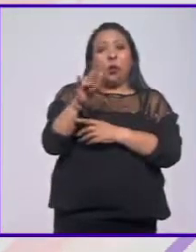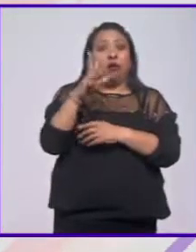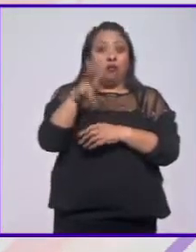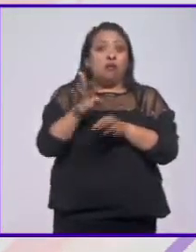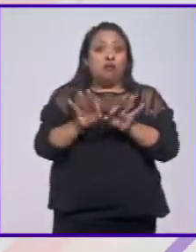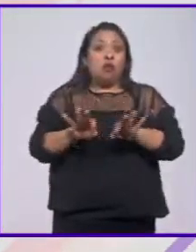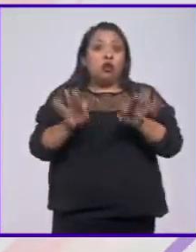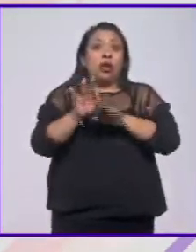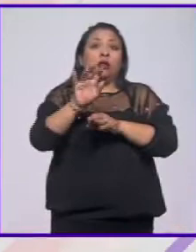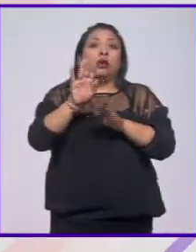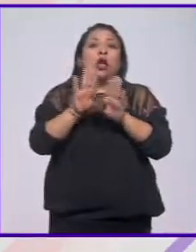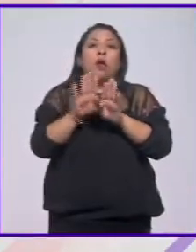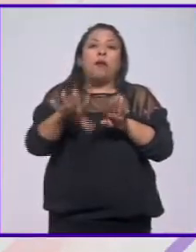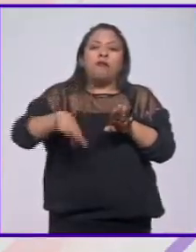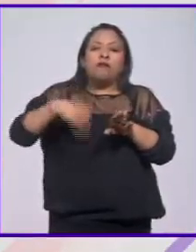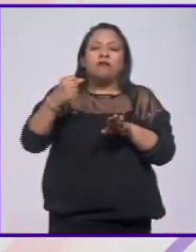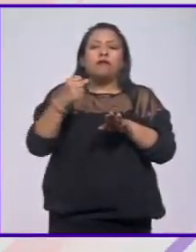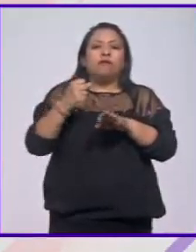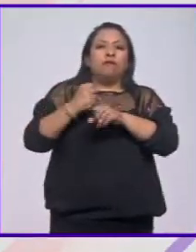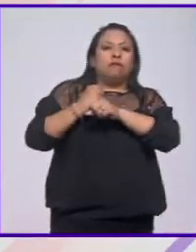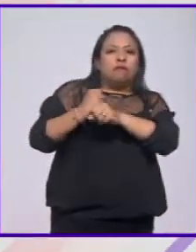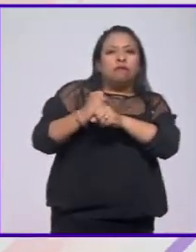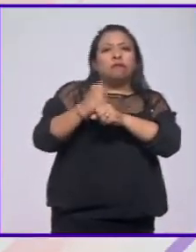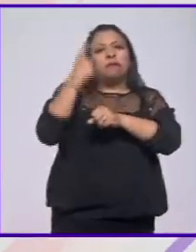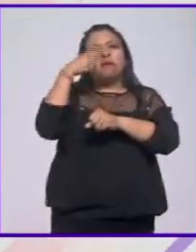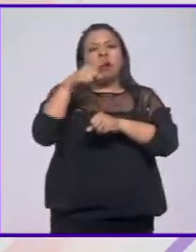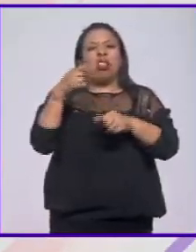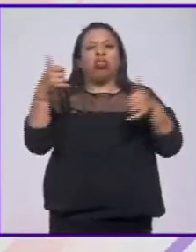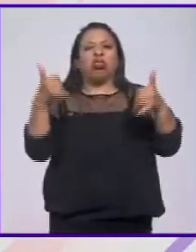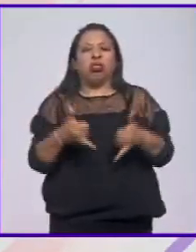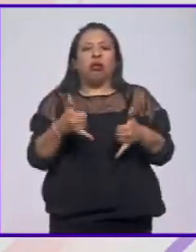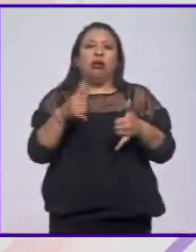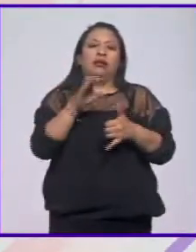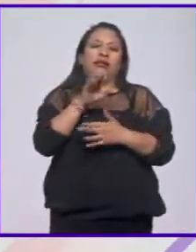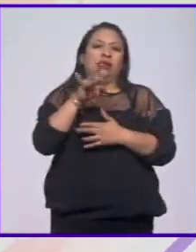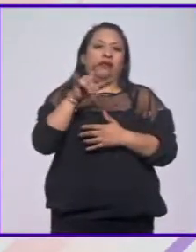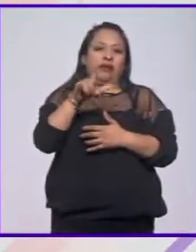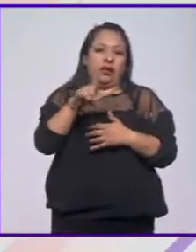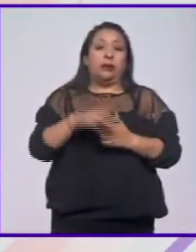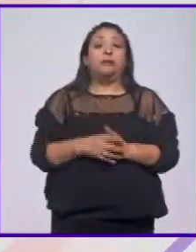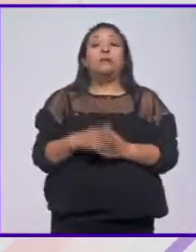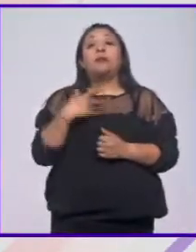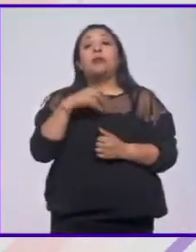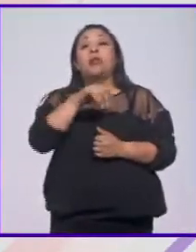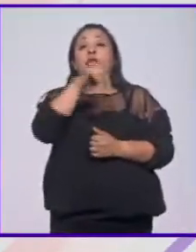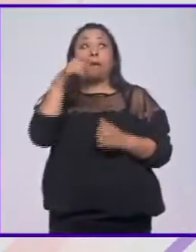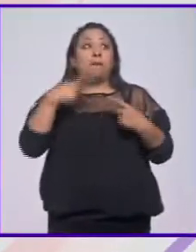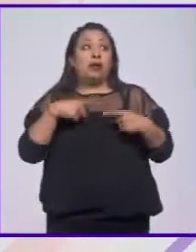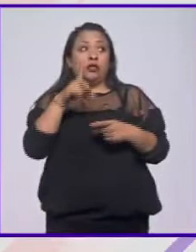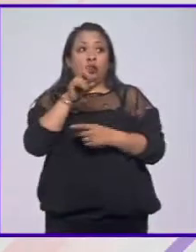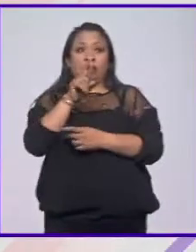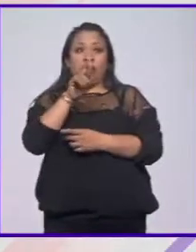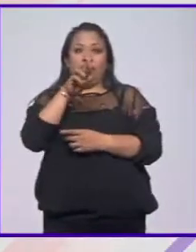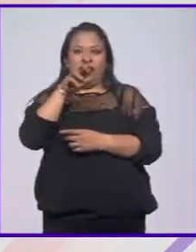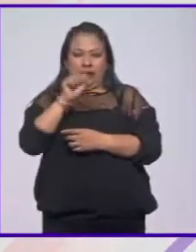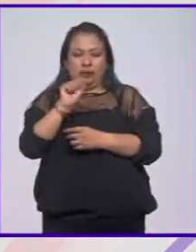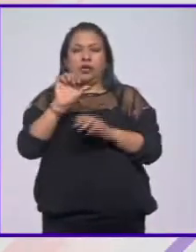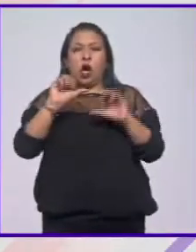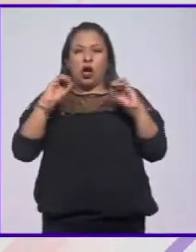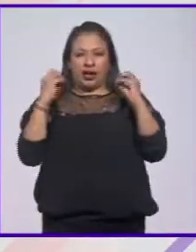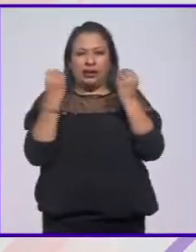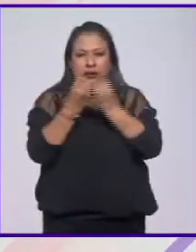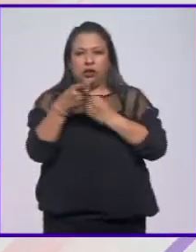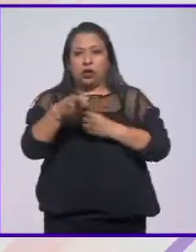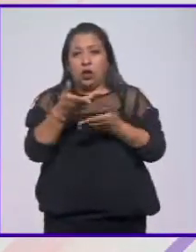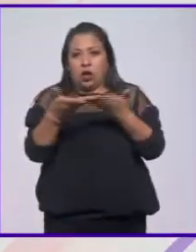fuerte en como una lucha de resistencia y de desobediencia civil. Otros Dreams en Acción es la organización en la